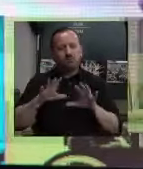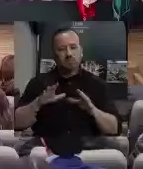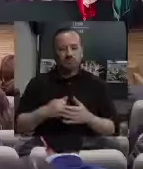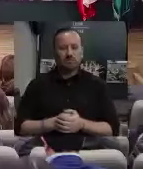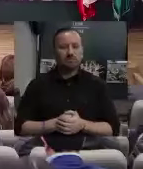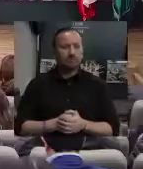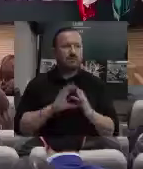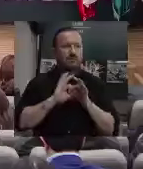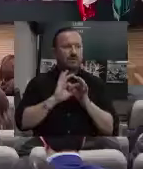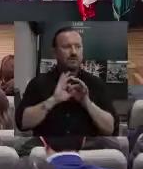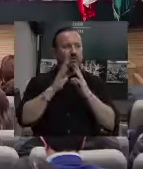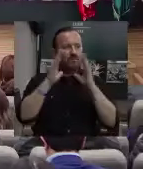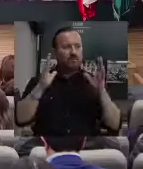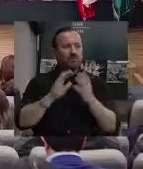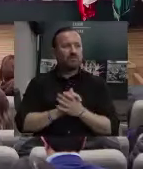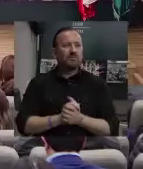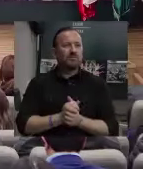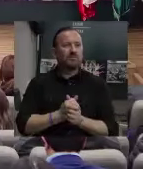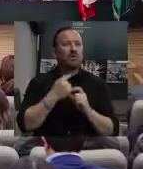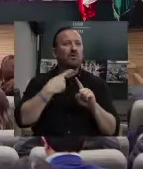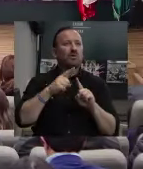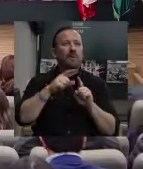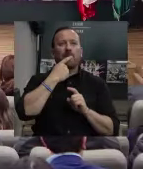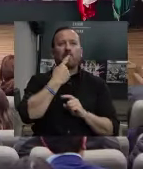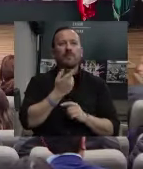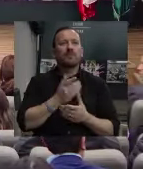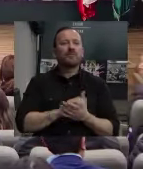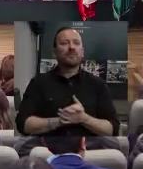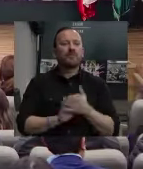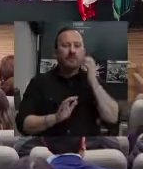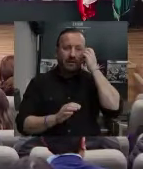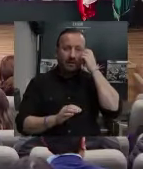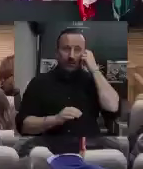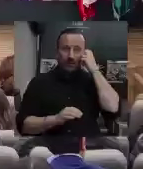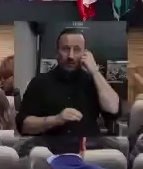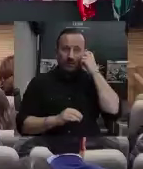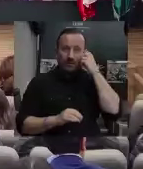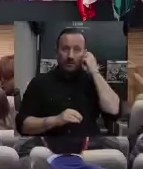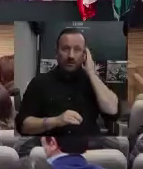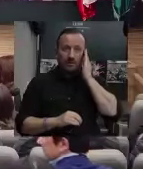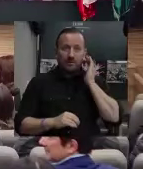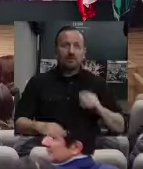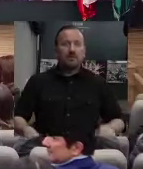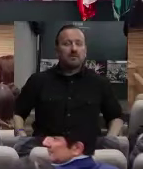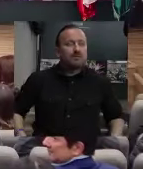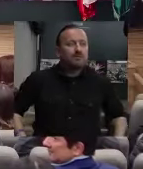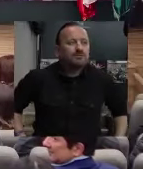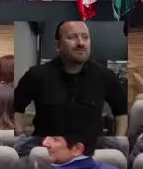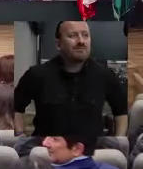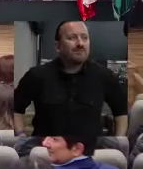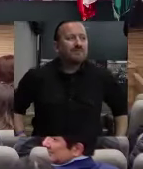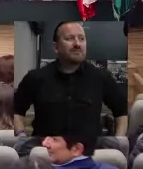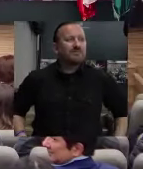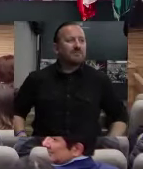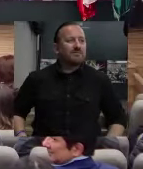valiosa Muchas gracias otra pregunta atrás en el público Aló lejandra me está